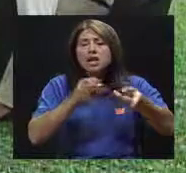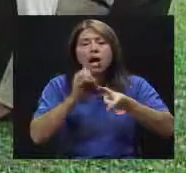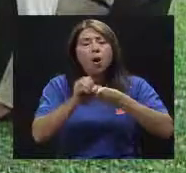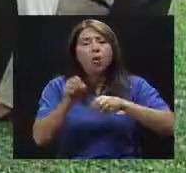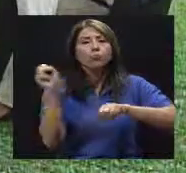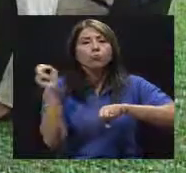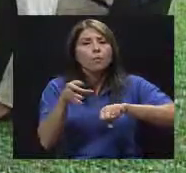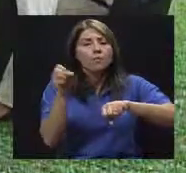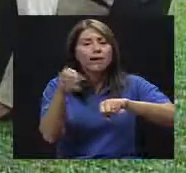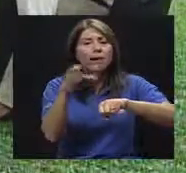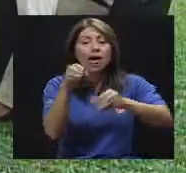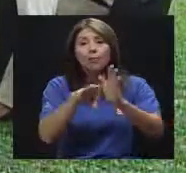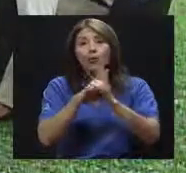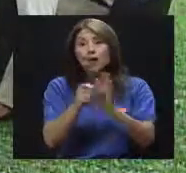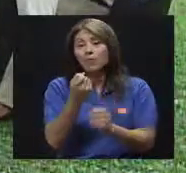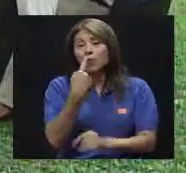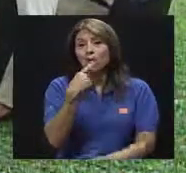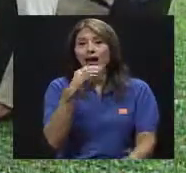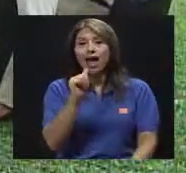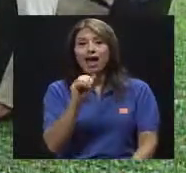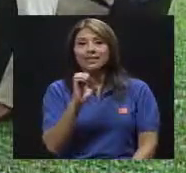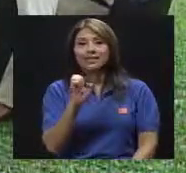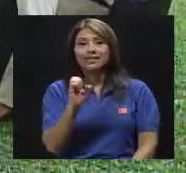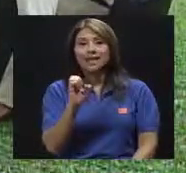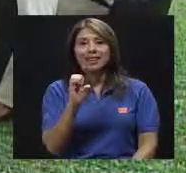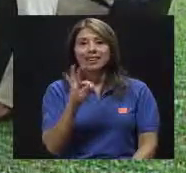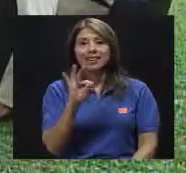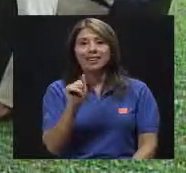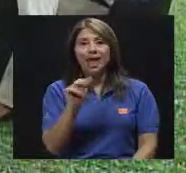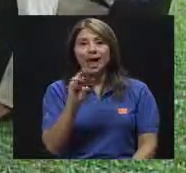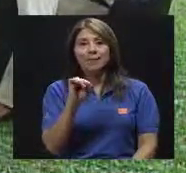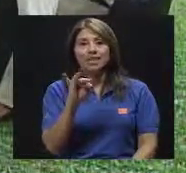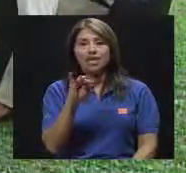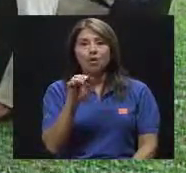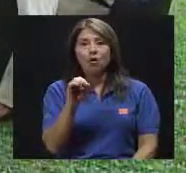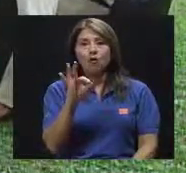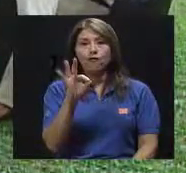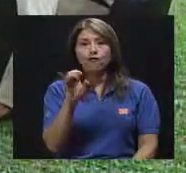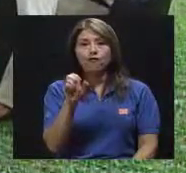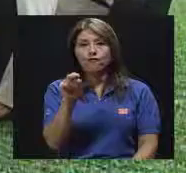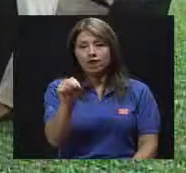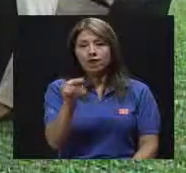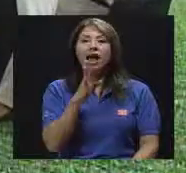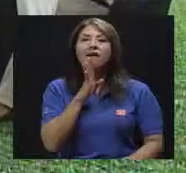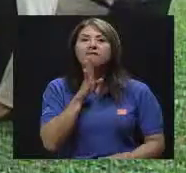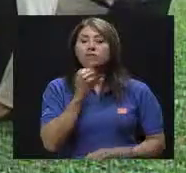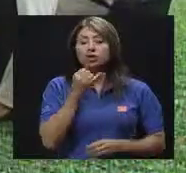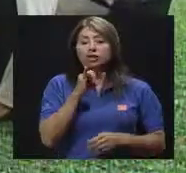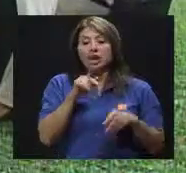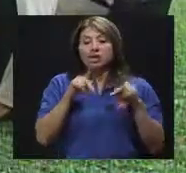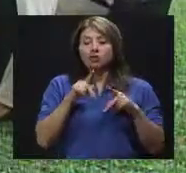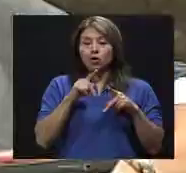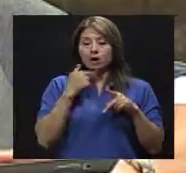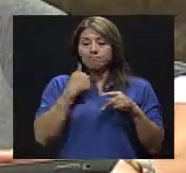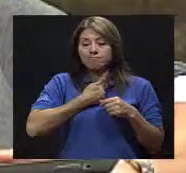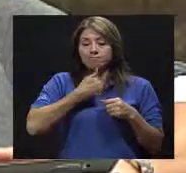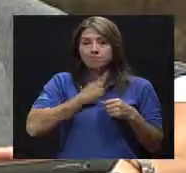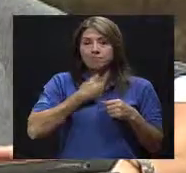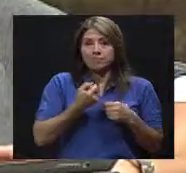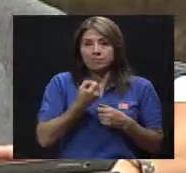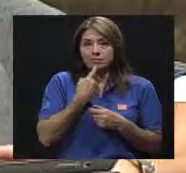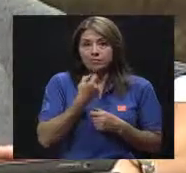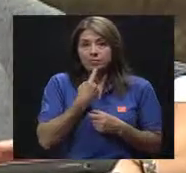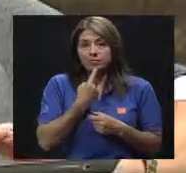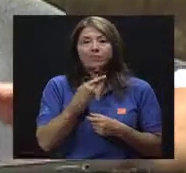los consigue, la bendita acetaminofén, por ejemplo. Hablemos de la automedicación, las consecuencias que esto podría acarrear. Vamos a ver, cuando